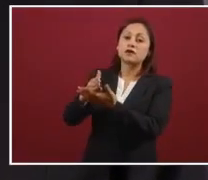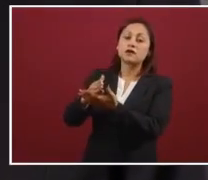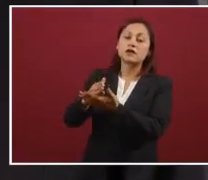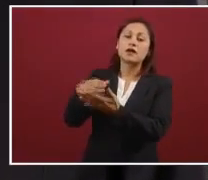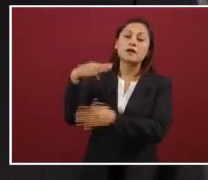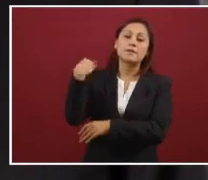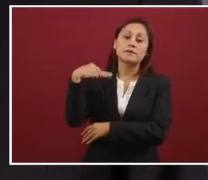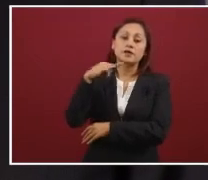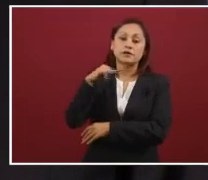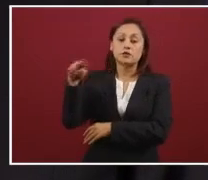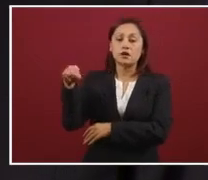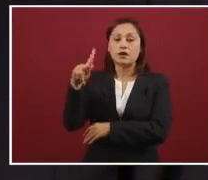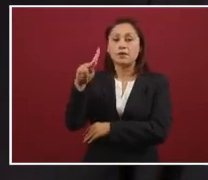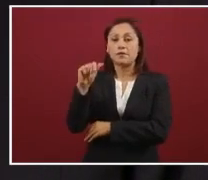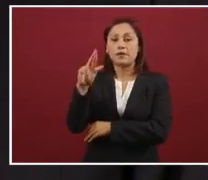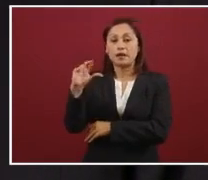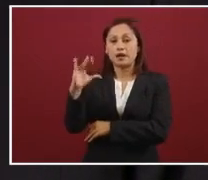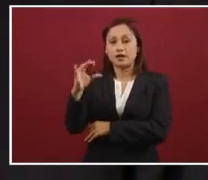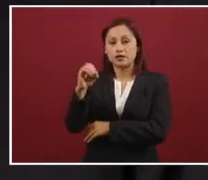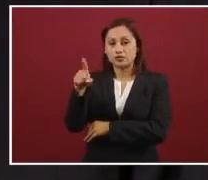de Cherán, y